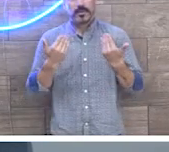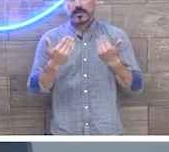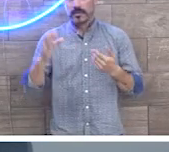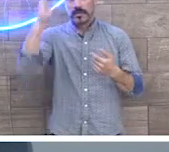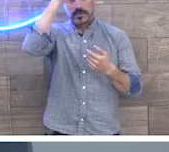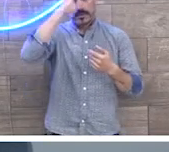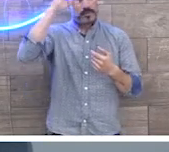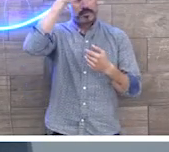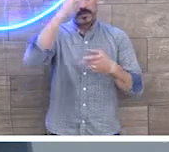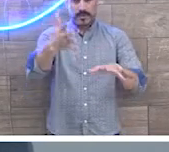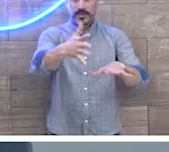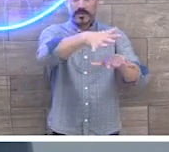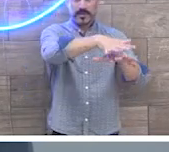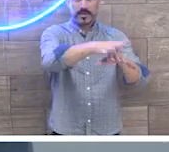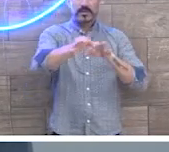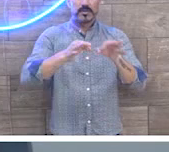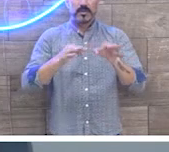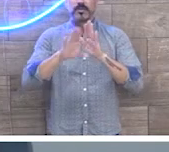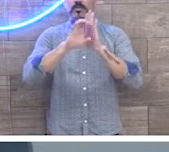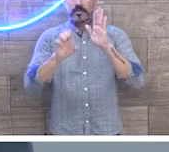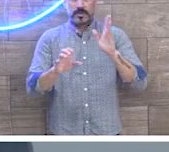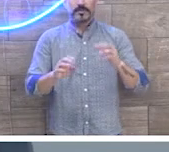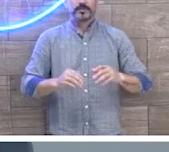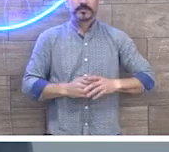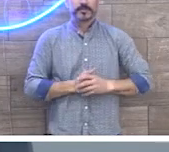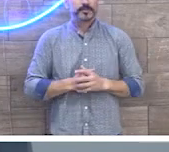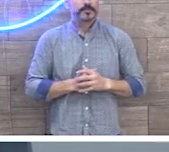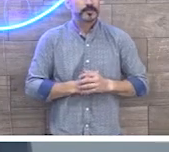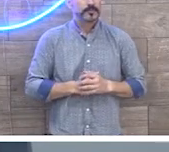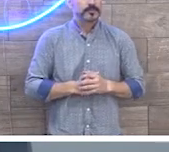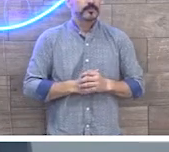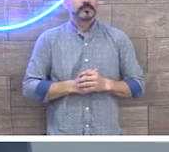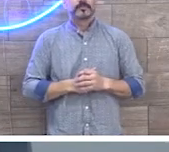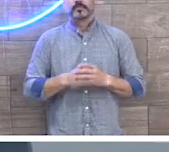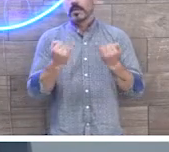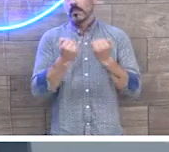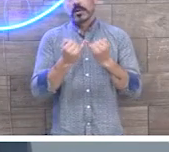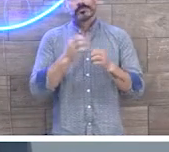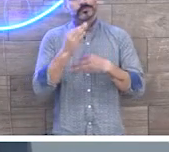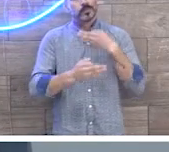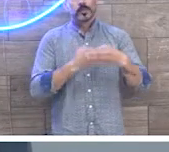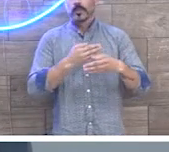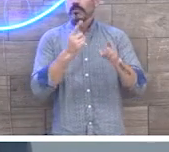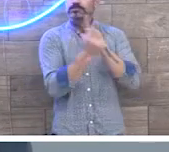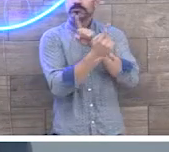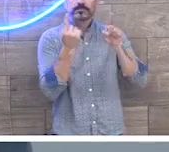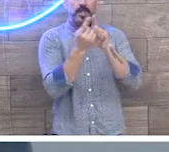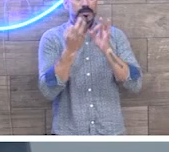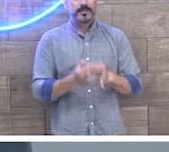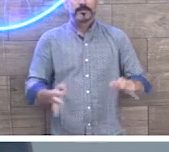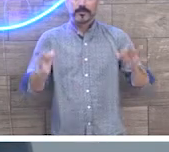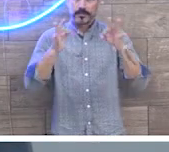integrarlas al trabajo. Y también el ámbito social es importante. Entonces, hay